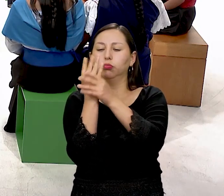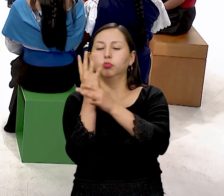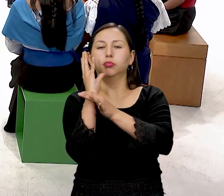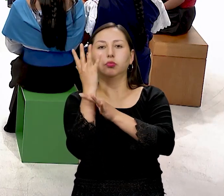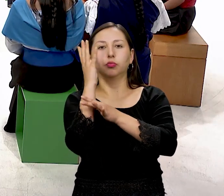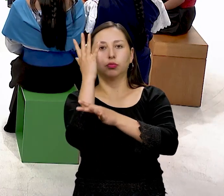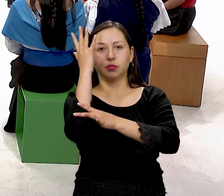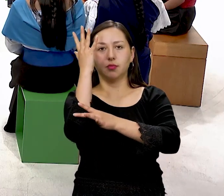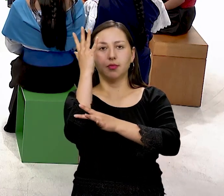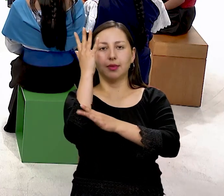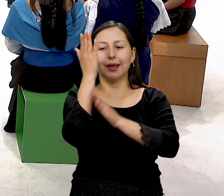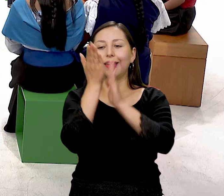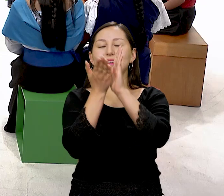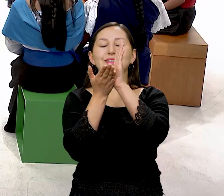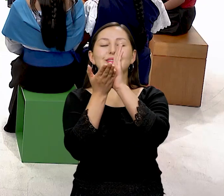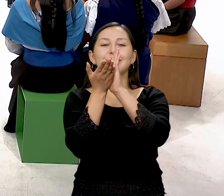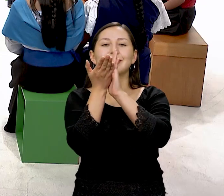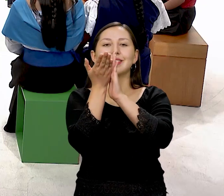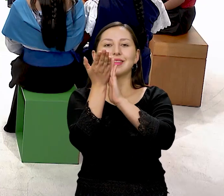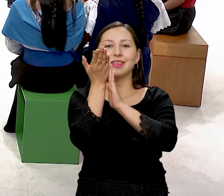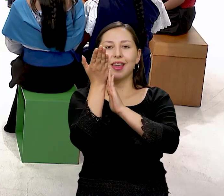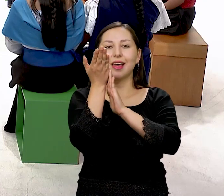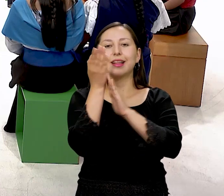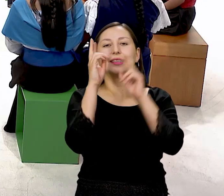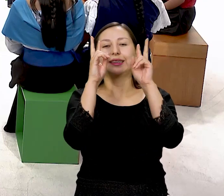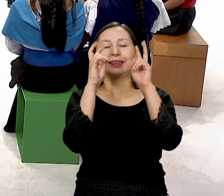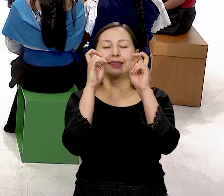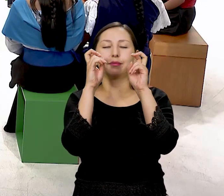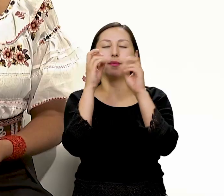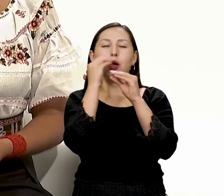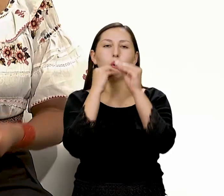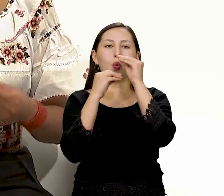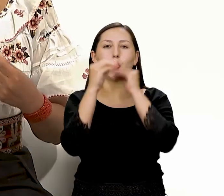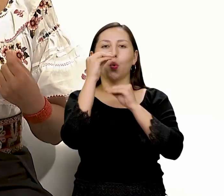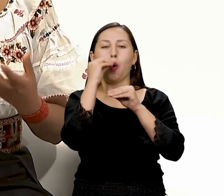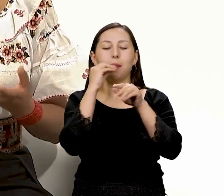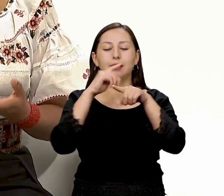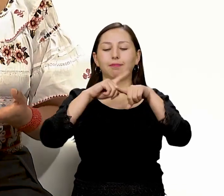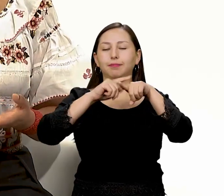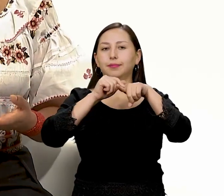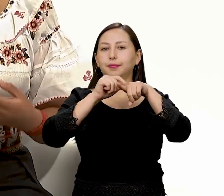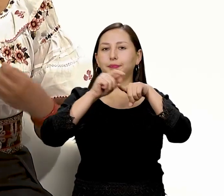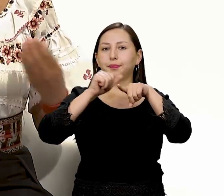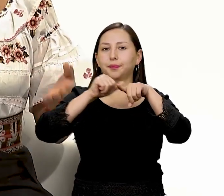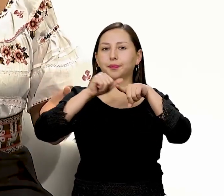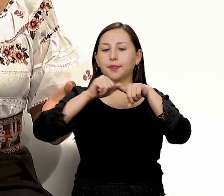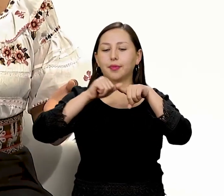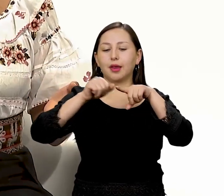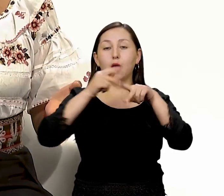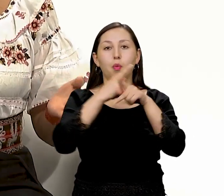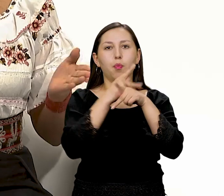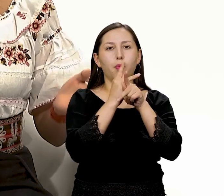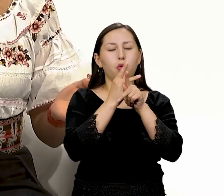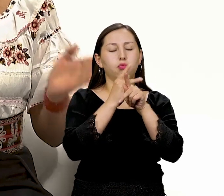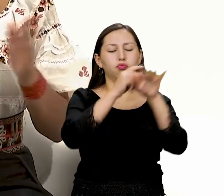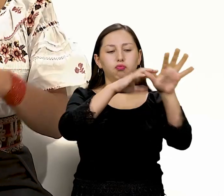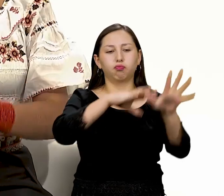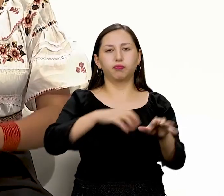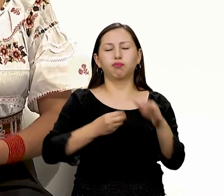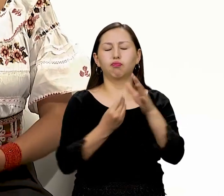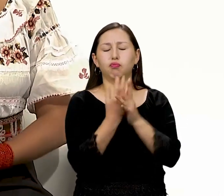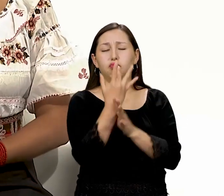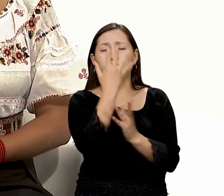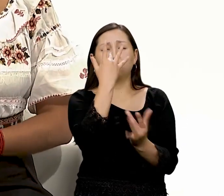Esto me permitió incrementar los rendimientos en Frejol y es así que yo logré que se incremente en la producción